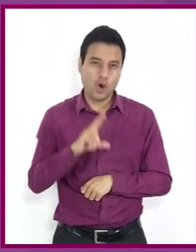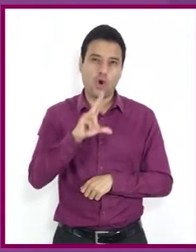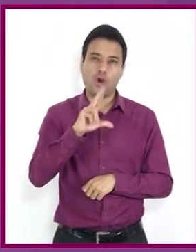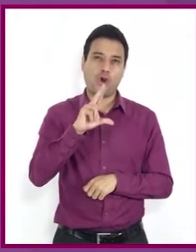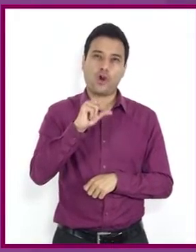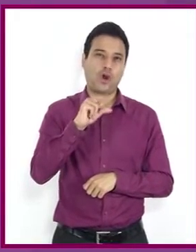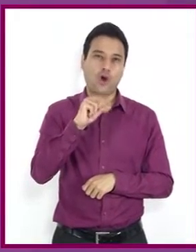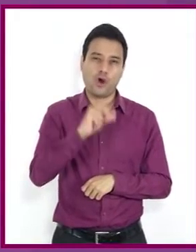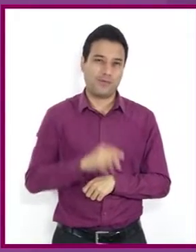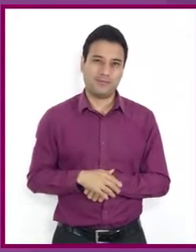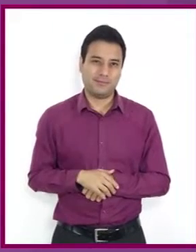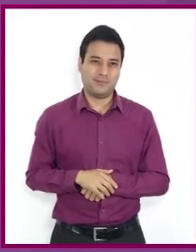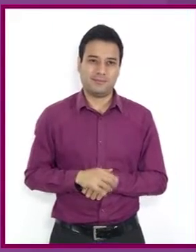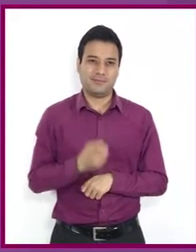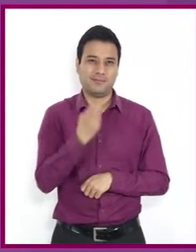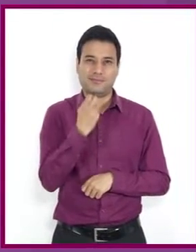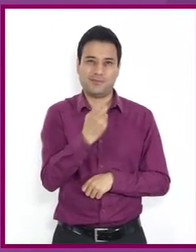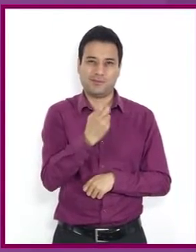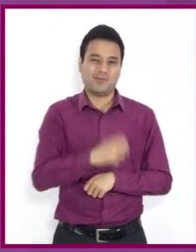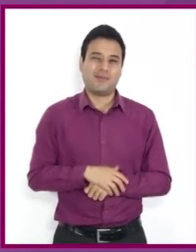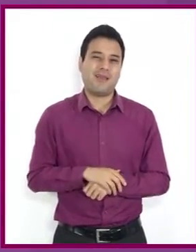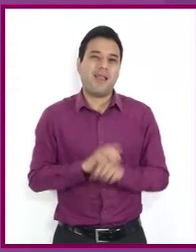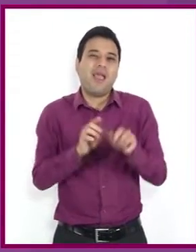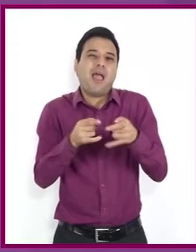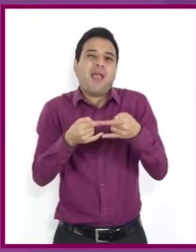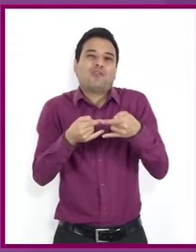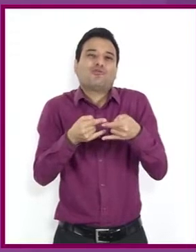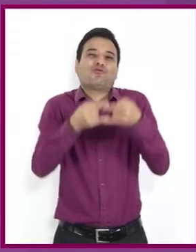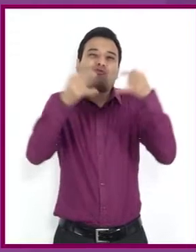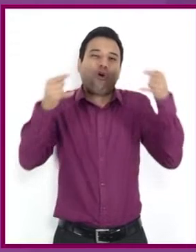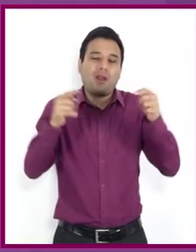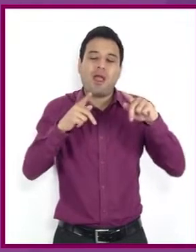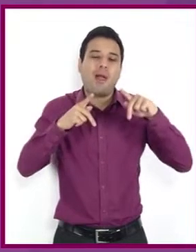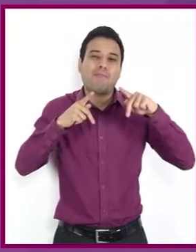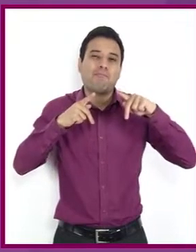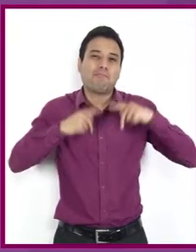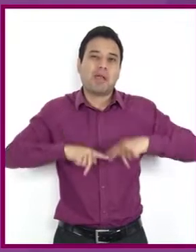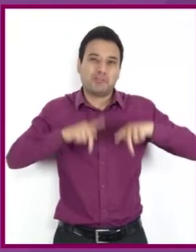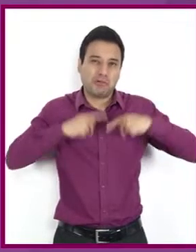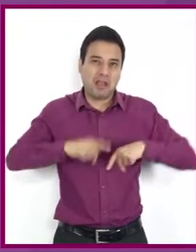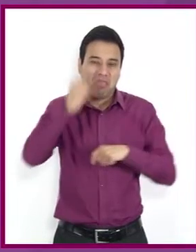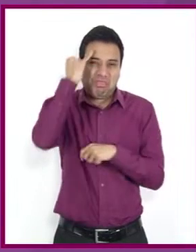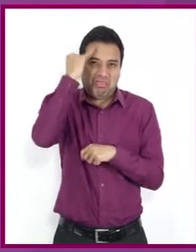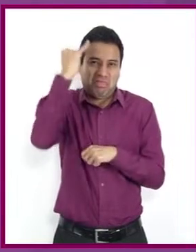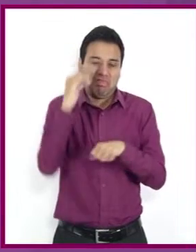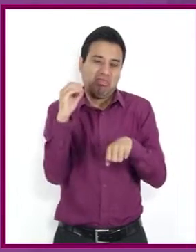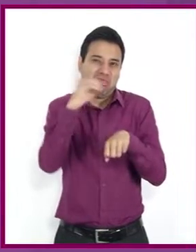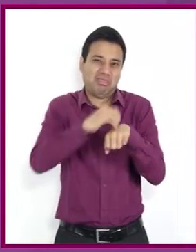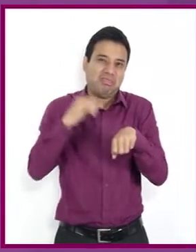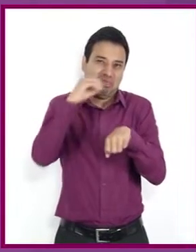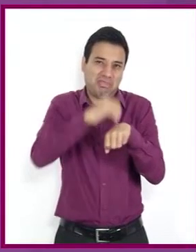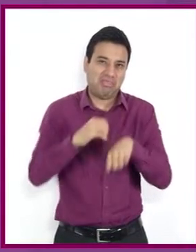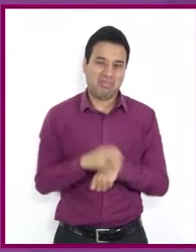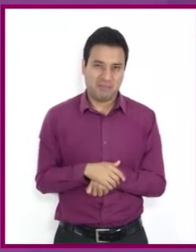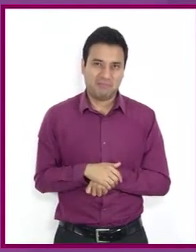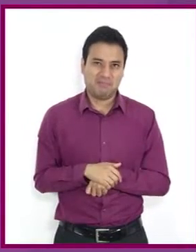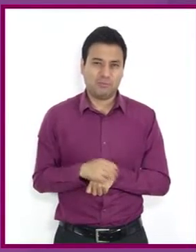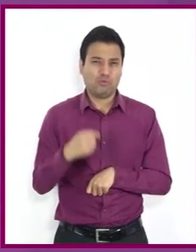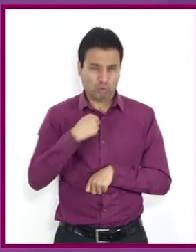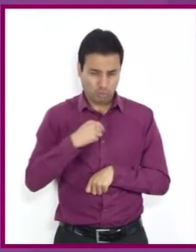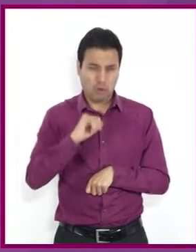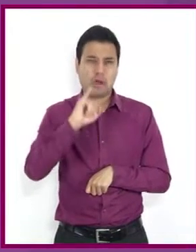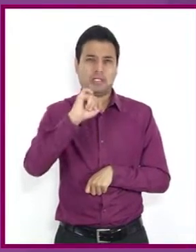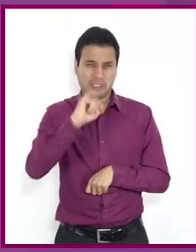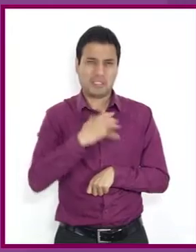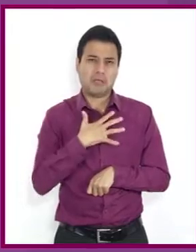No, eso nunca pasó. Fue una leyenda, un invento de Vincenzo Viviani. Es cierto que hice molti